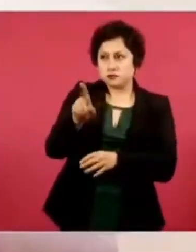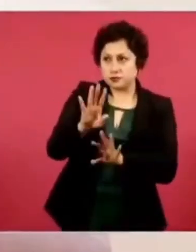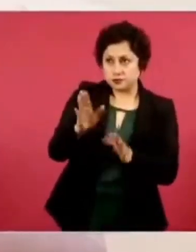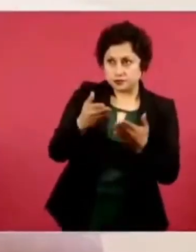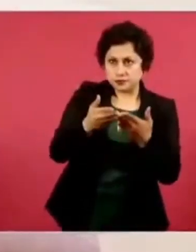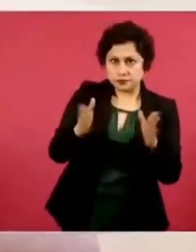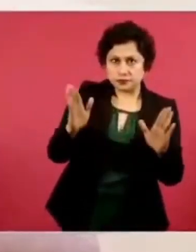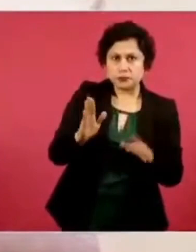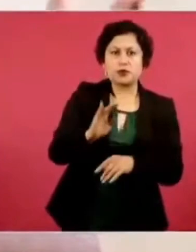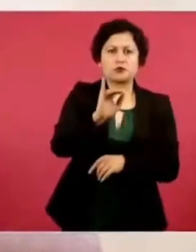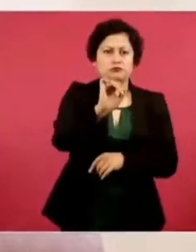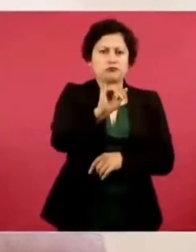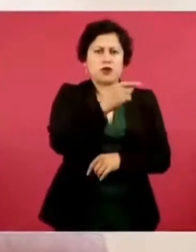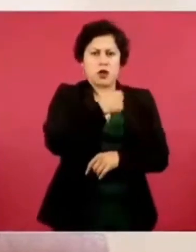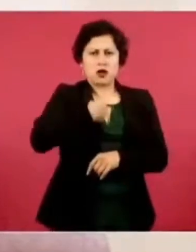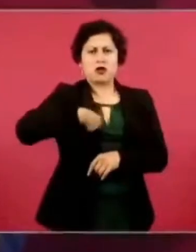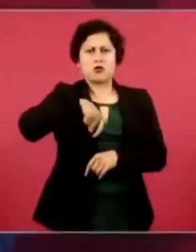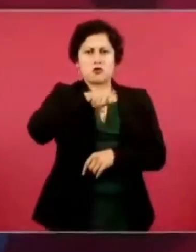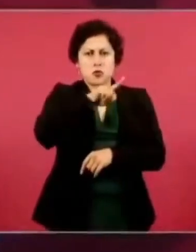ni vamos a